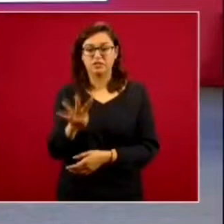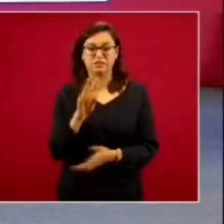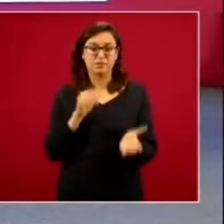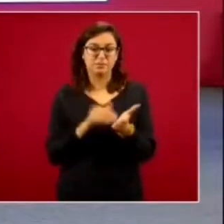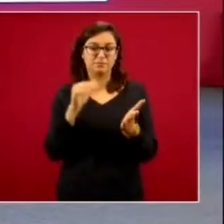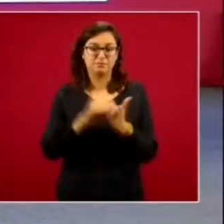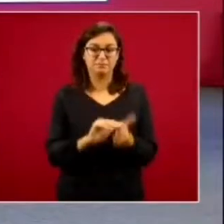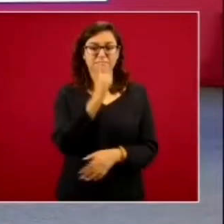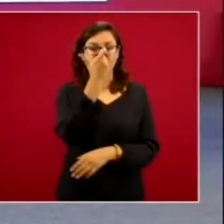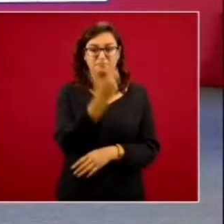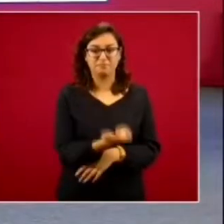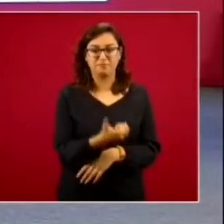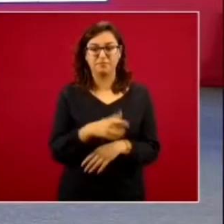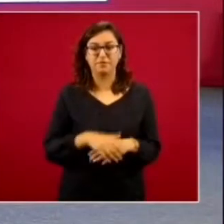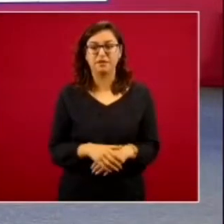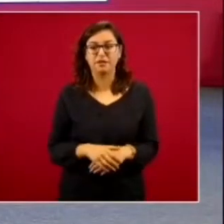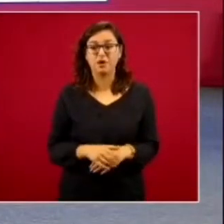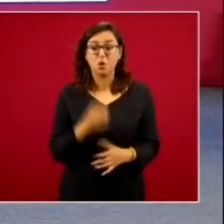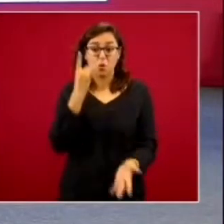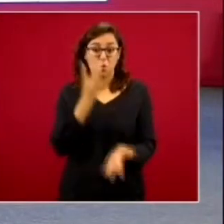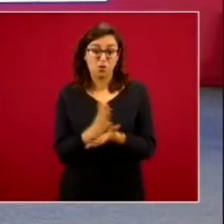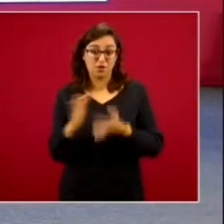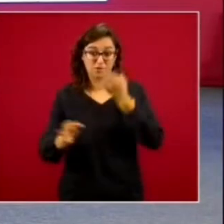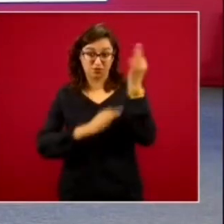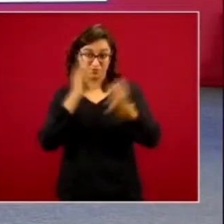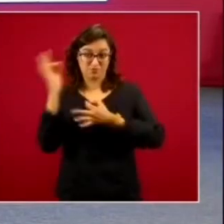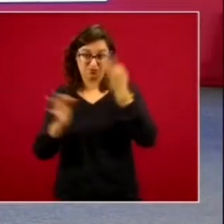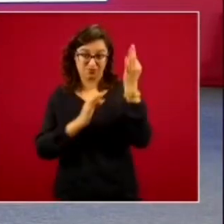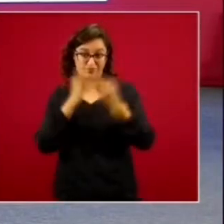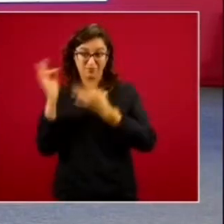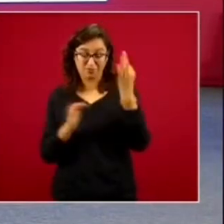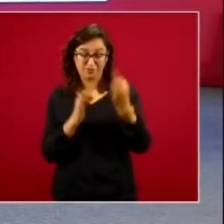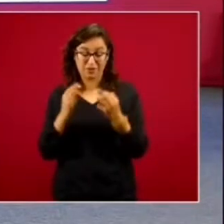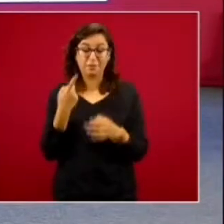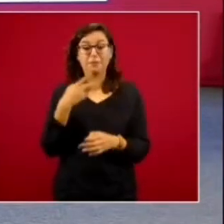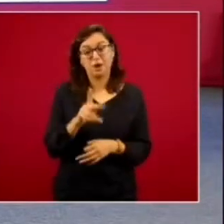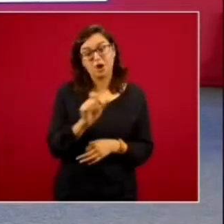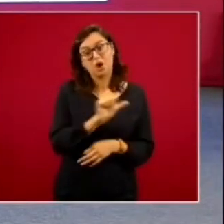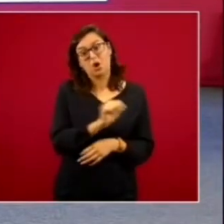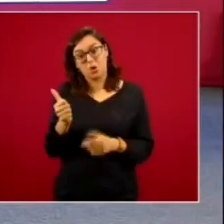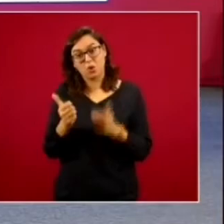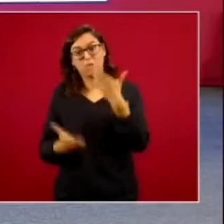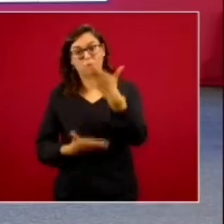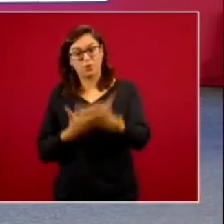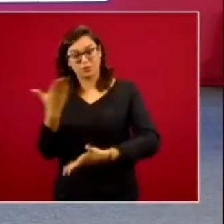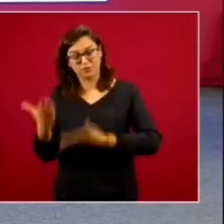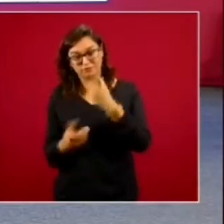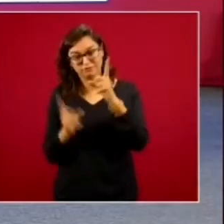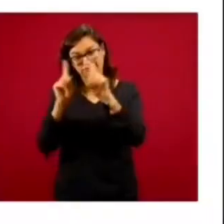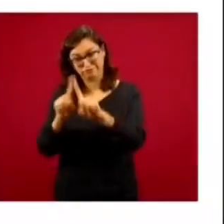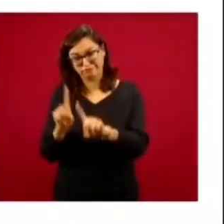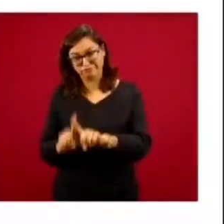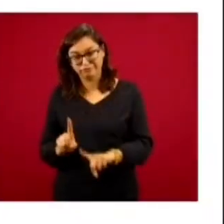pesos, solo de publicidad, porque además prestaba otros servicios al Estado mexicano